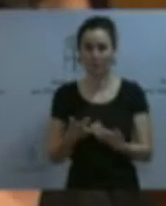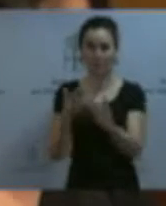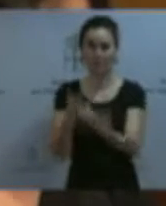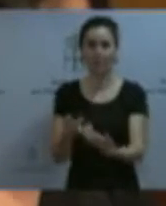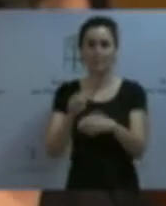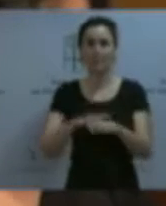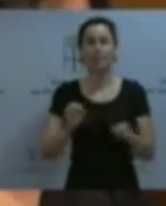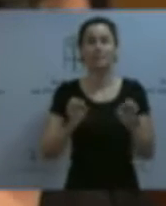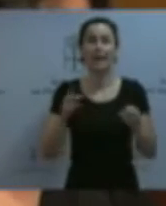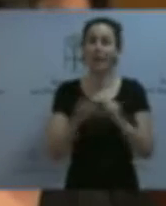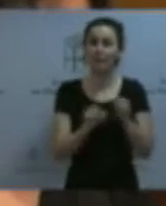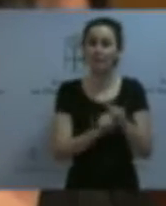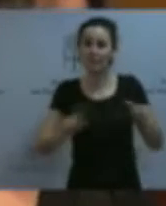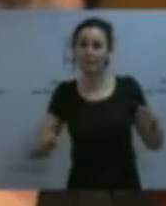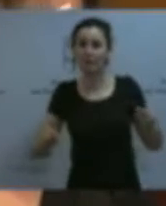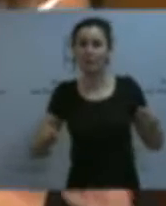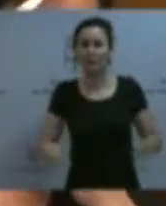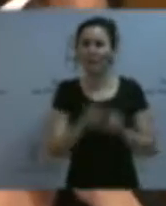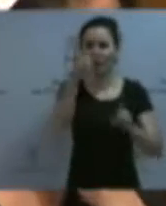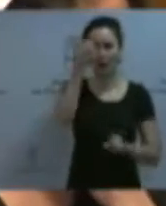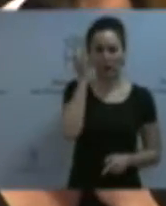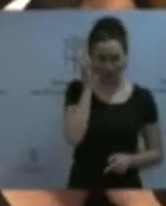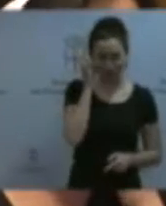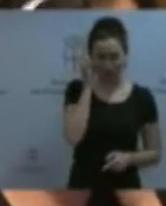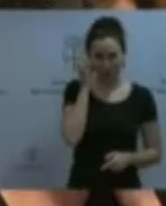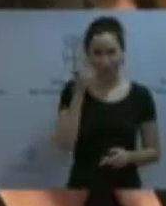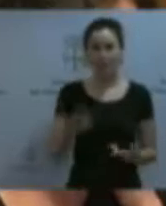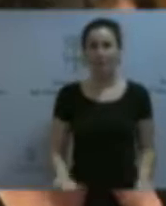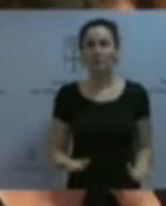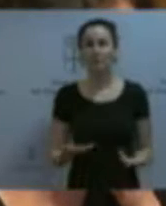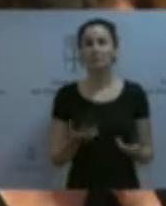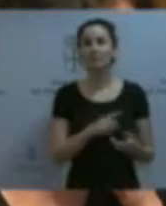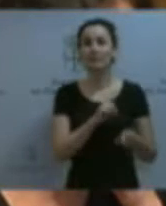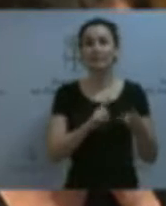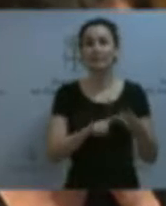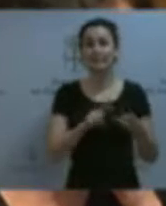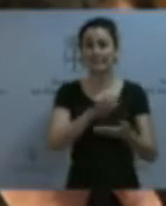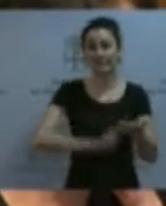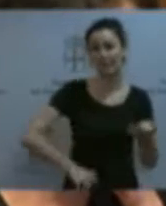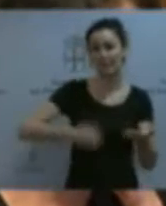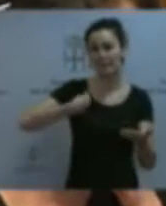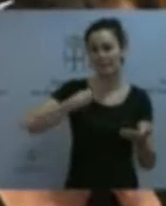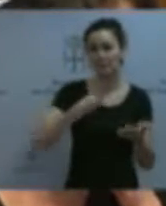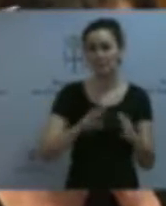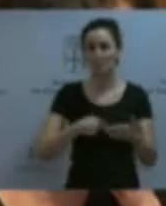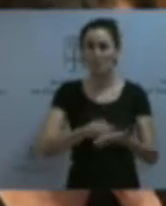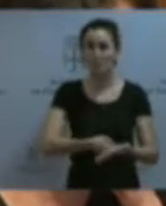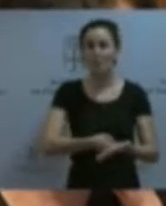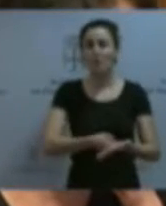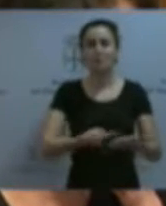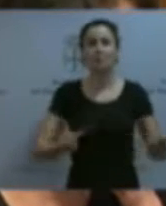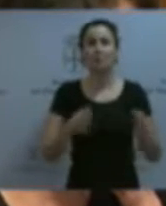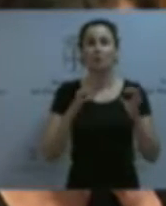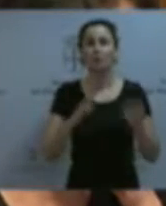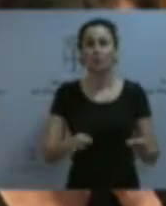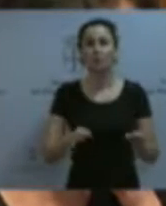la discriminación por razón de sexo en este ámbito. En el punto 3 de este mismo escrito dice: impedir la inscripción